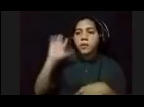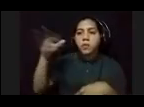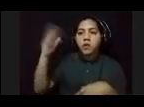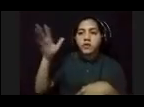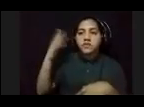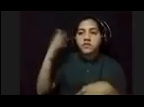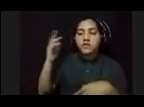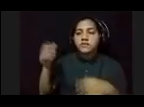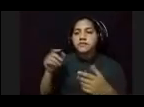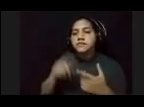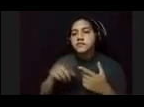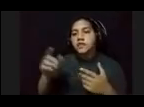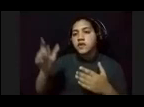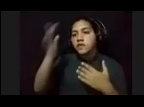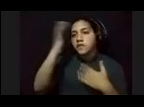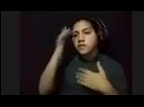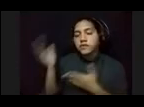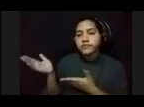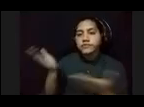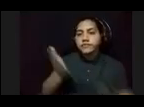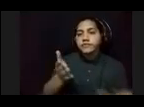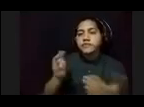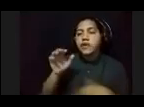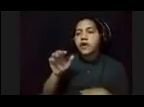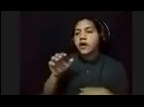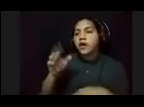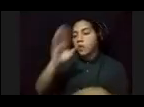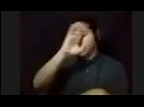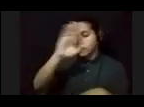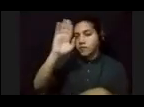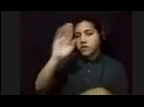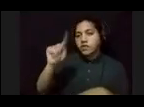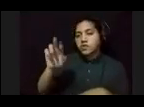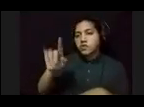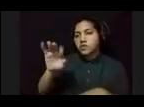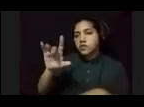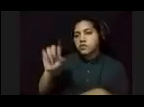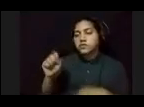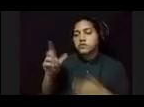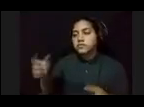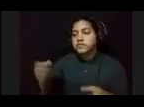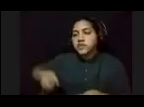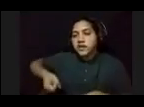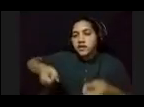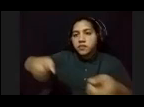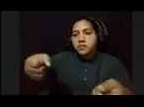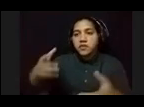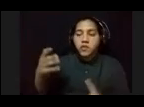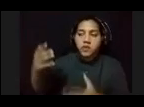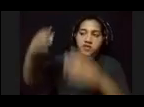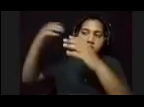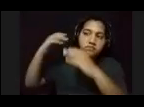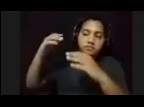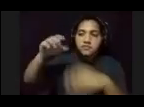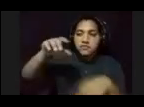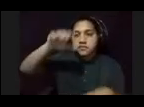enfermos se llevaban al tuberculoso de la Perla en camillas al hombro de los peones. Asimismo,